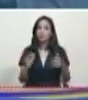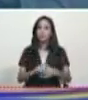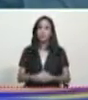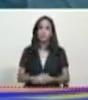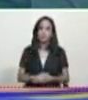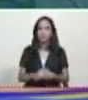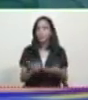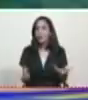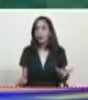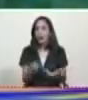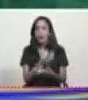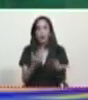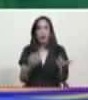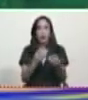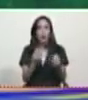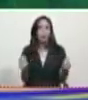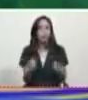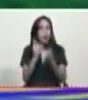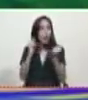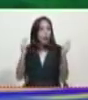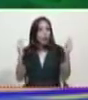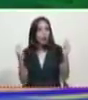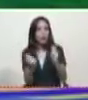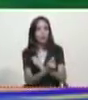al tiempo de resurrección.